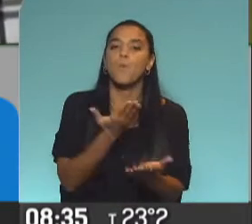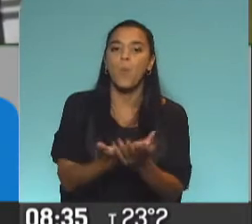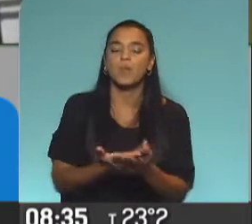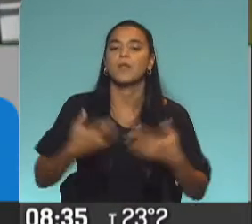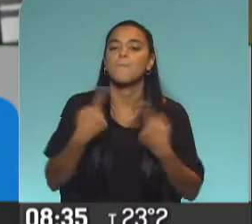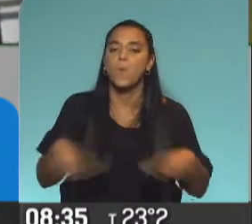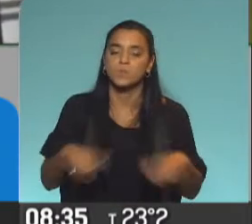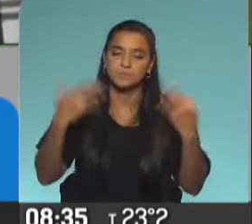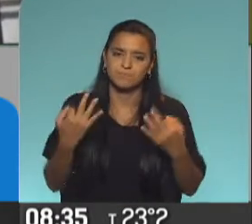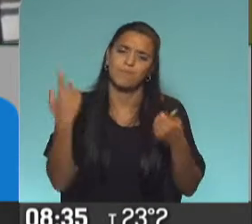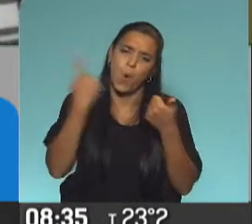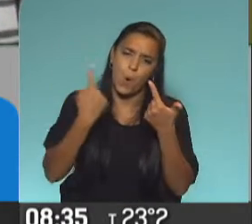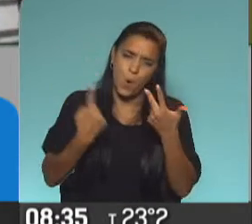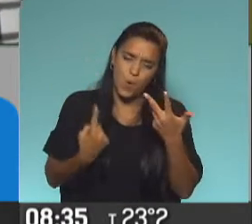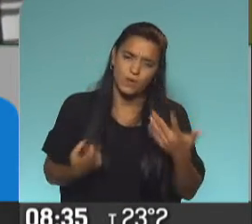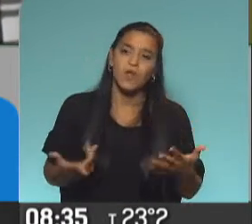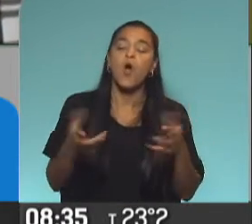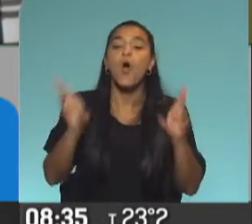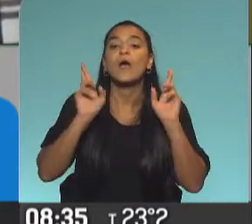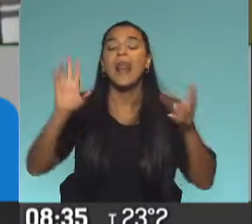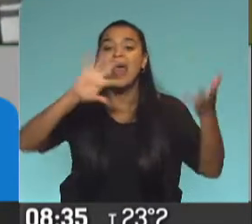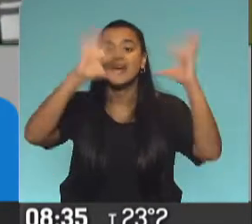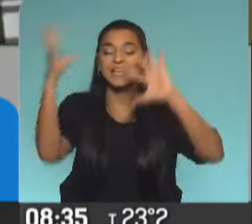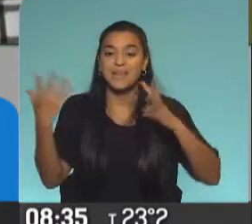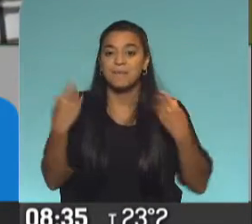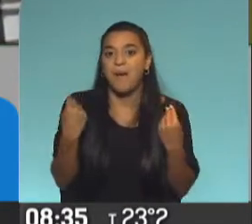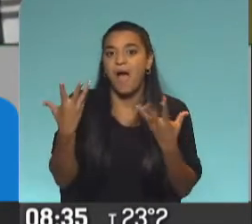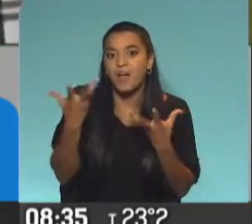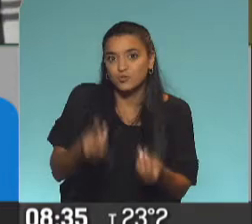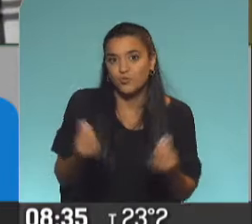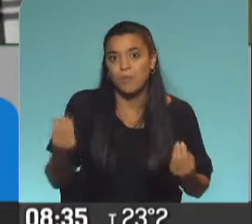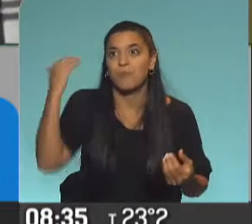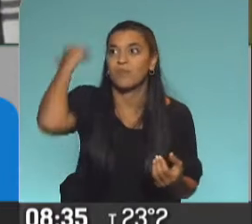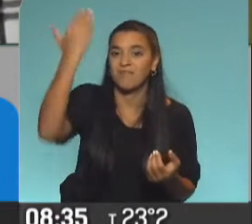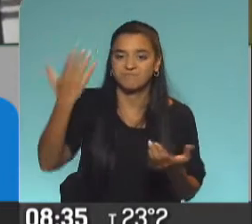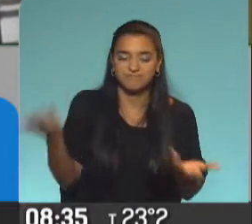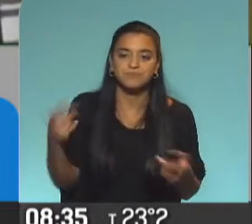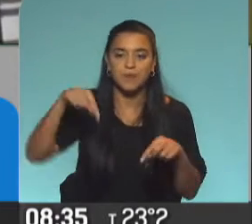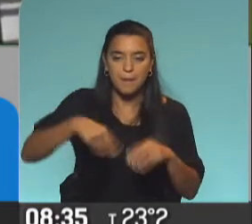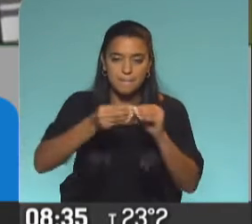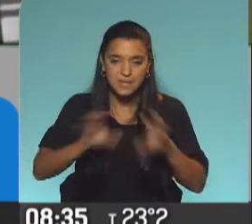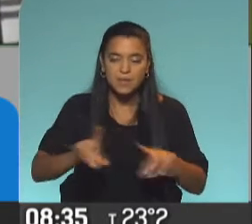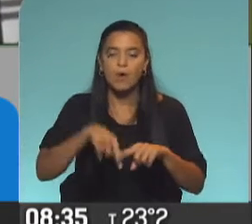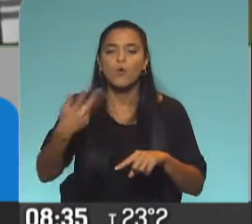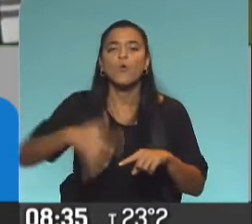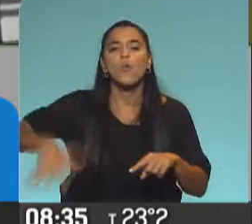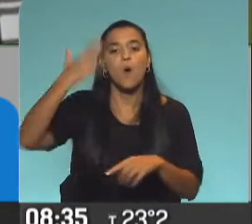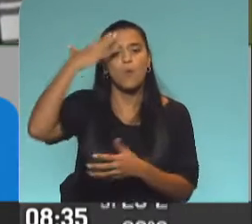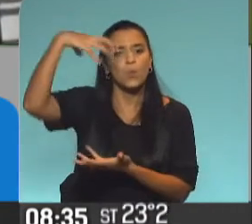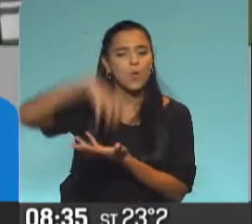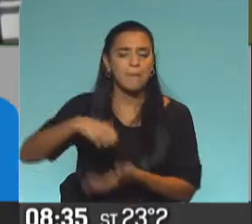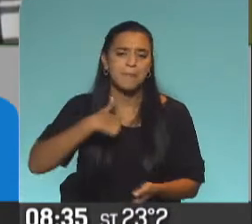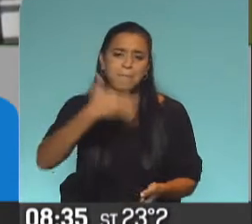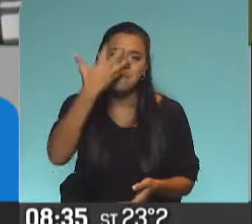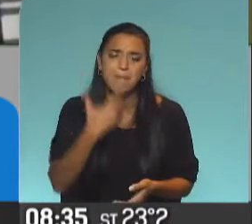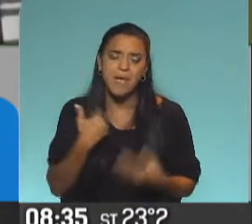música, muchas. Esperemos que el clima acompañe porque muchas de ellas son a cielo abierto. Y arrancamos con una a cielo abierto y en otro lugar cultural que me encanta de